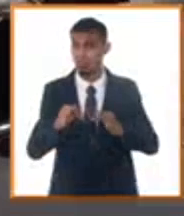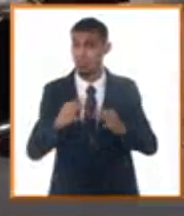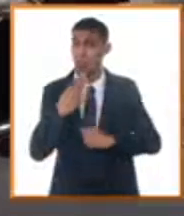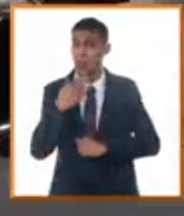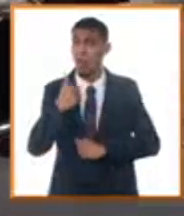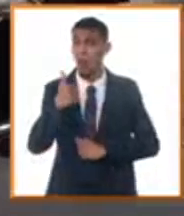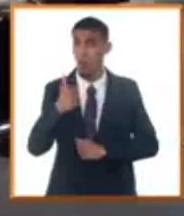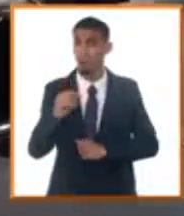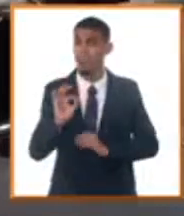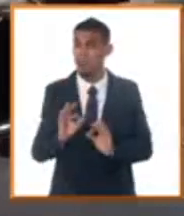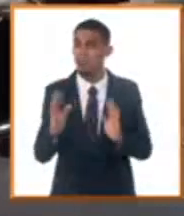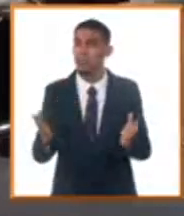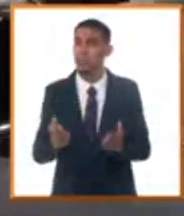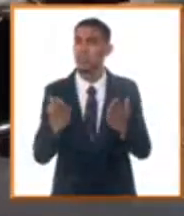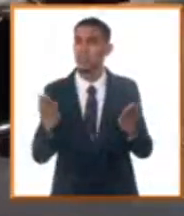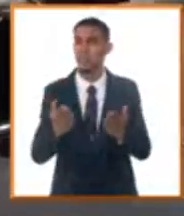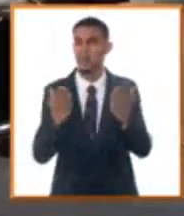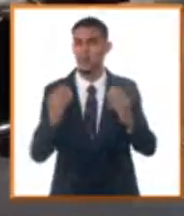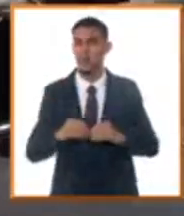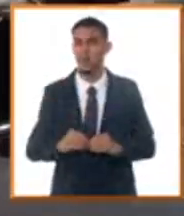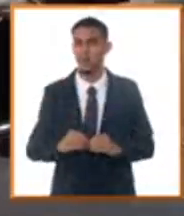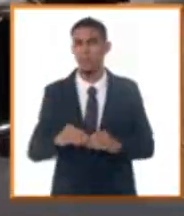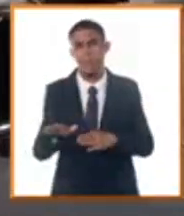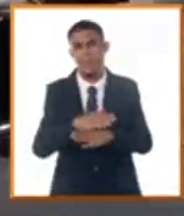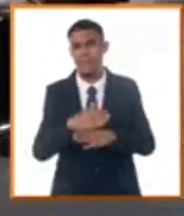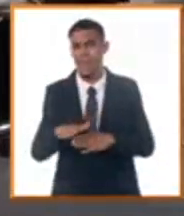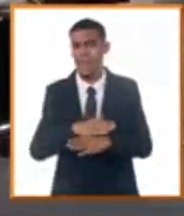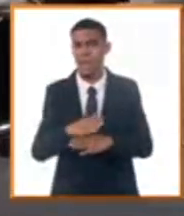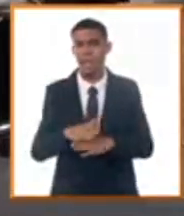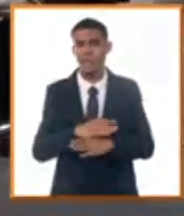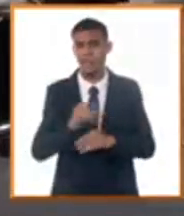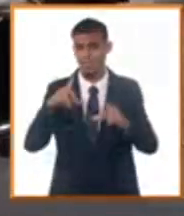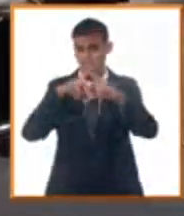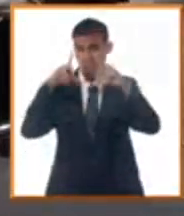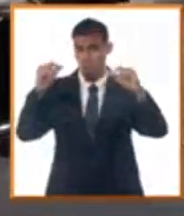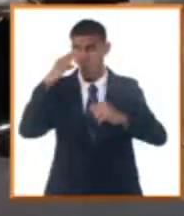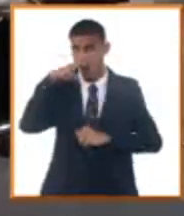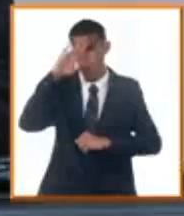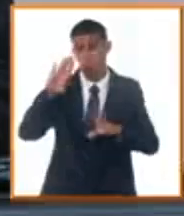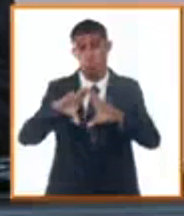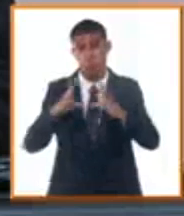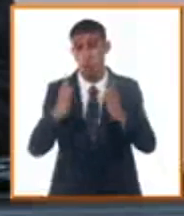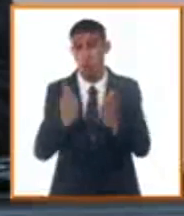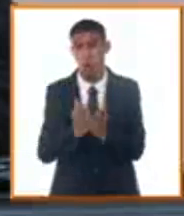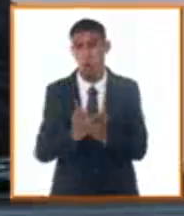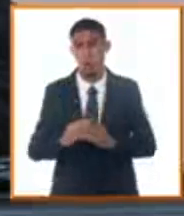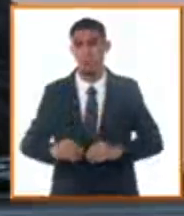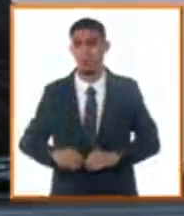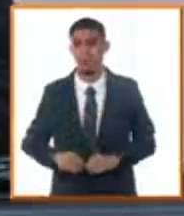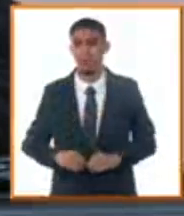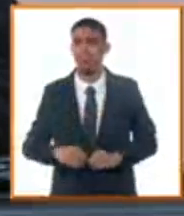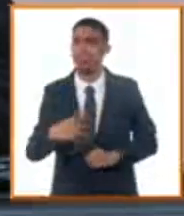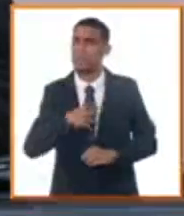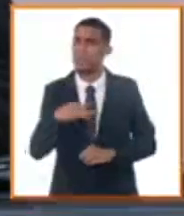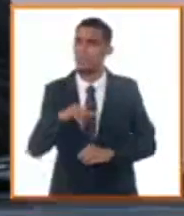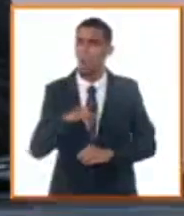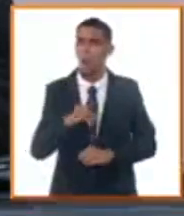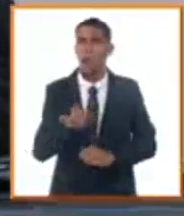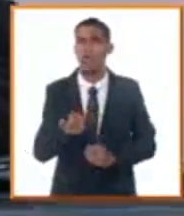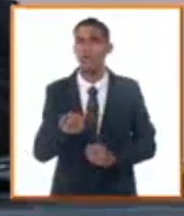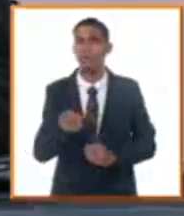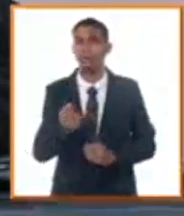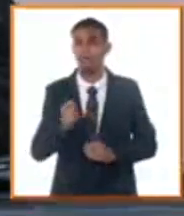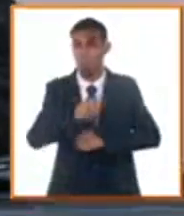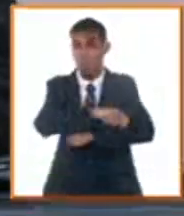de ese desarrollo. Mueve miles de millones el comercio en el país en toda su faceta. Tiene, por supuesto, un impacto en toda la